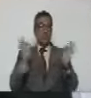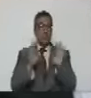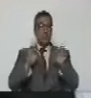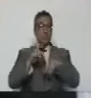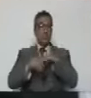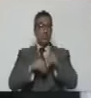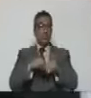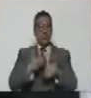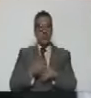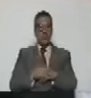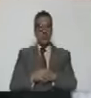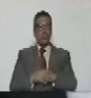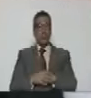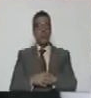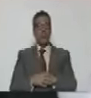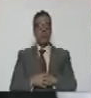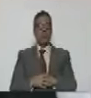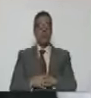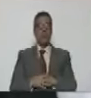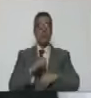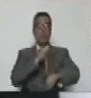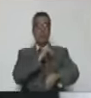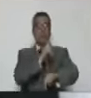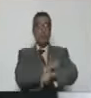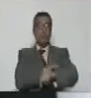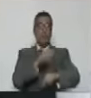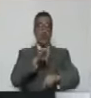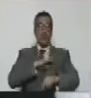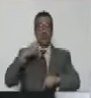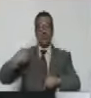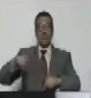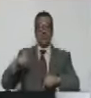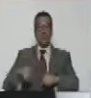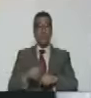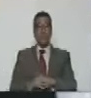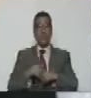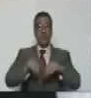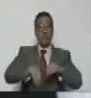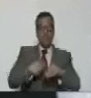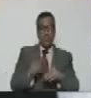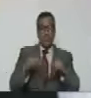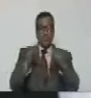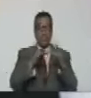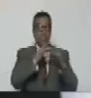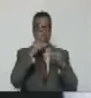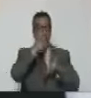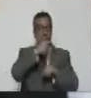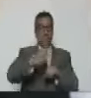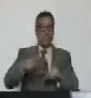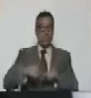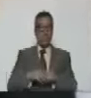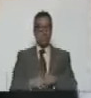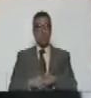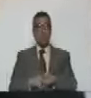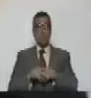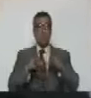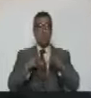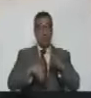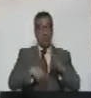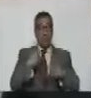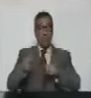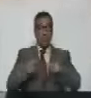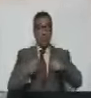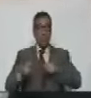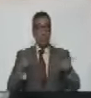posibilidad de que las fuerzas de la ultraderecha puedan conectar con el pueblo, puedan movilizar a